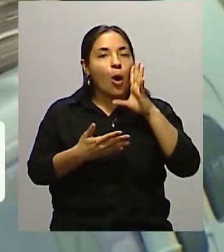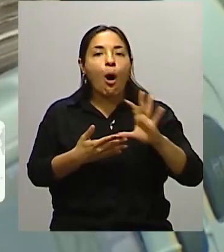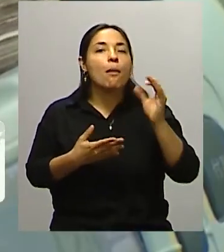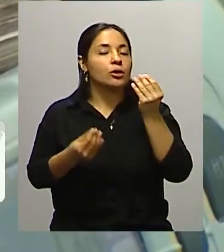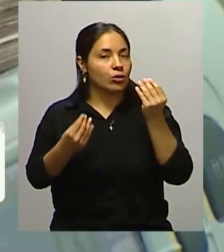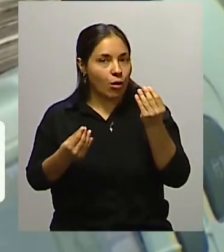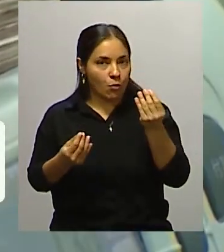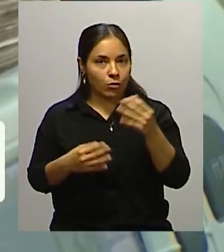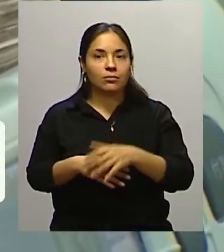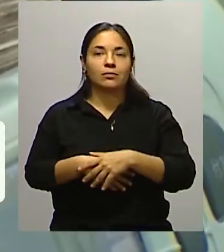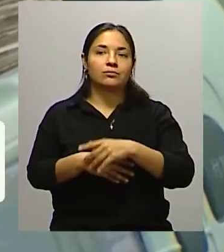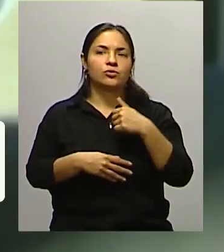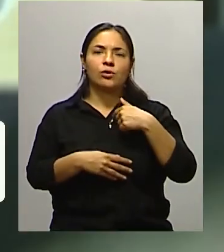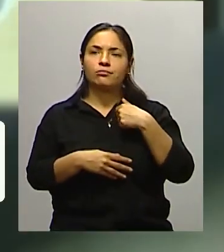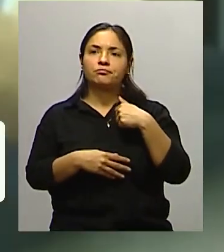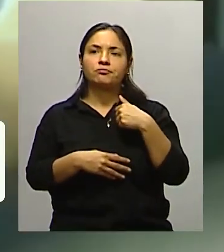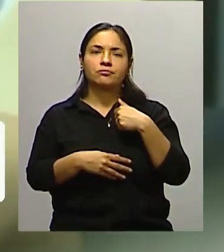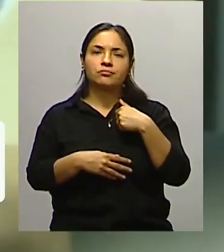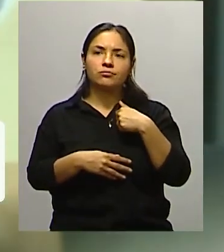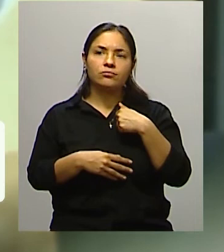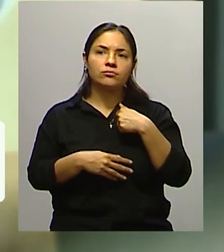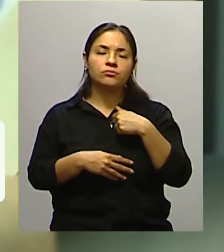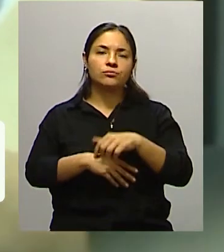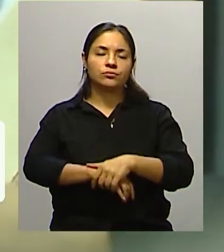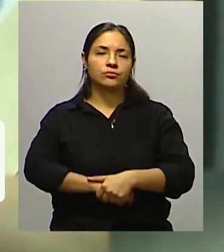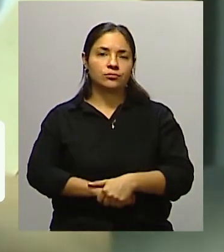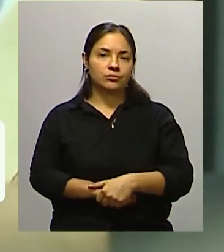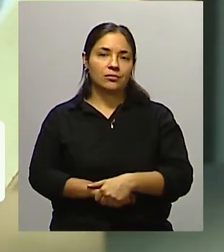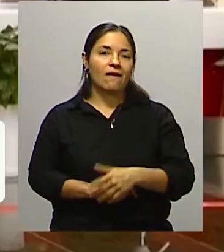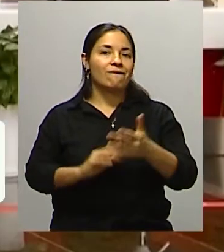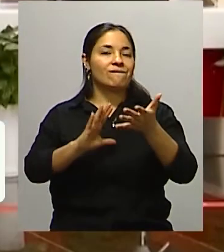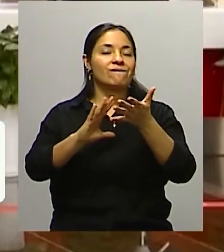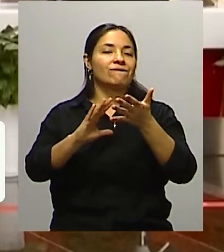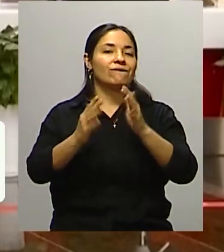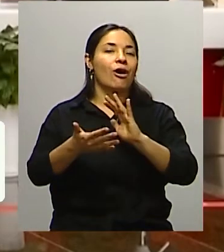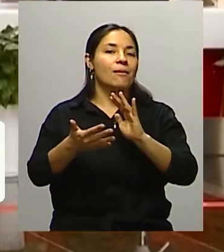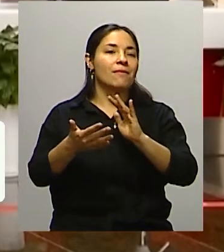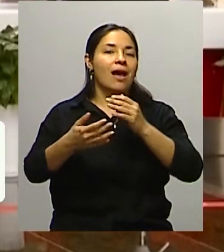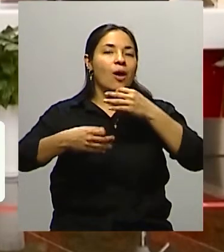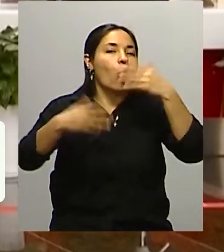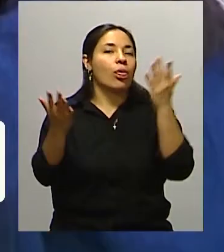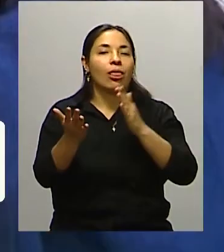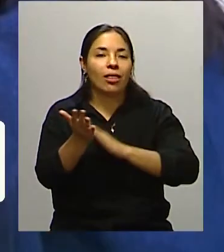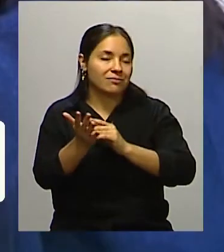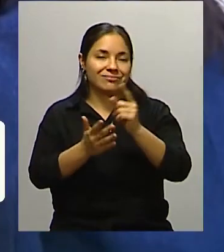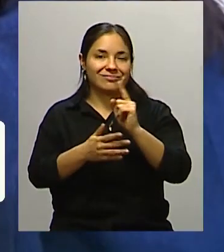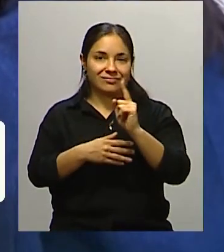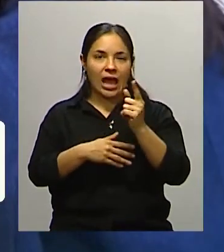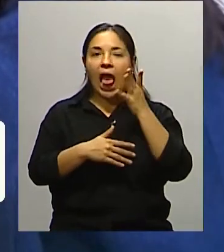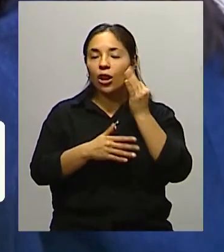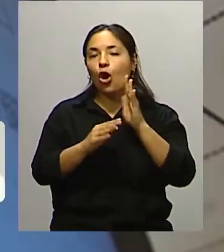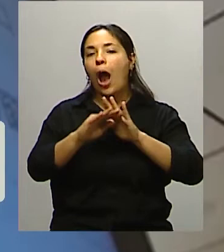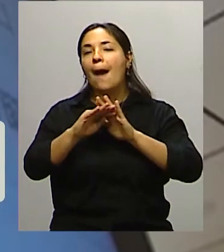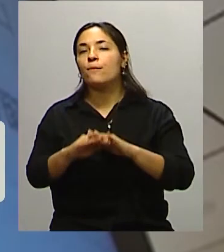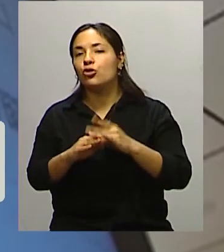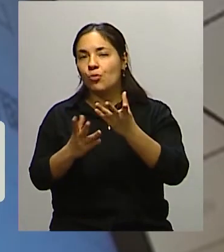te citaría para, digamos, no improvisar directamente, sino para apoyarme en algo, el